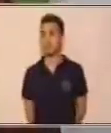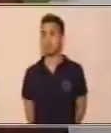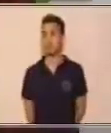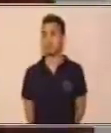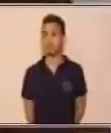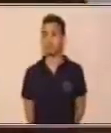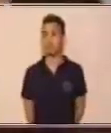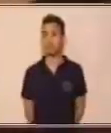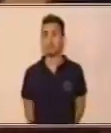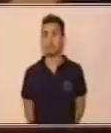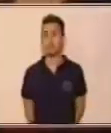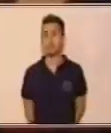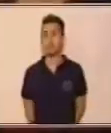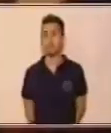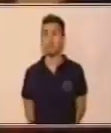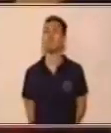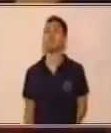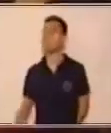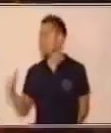Ahora, el recíproco de 4.